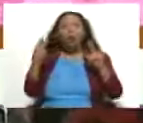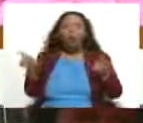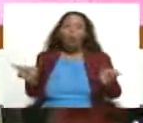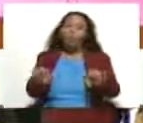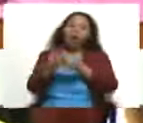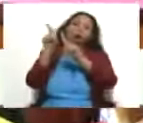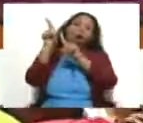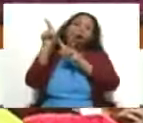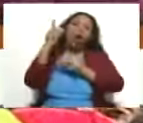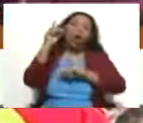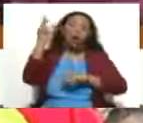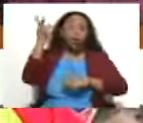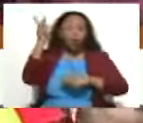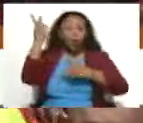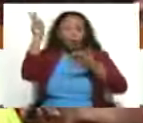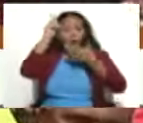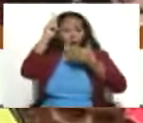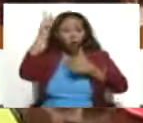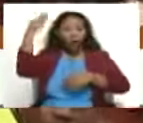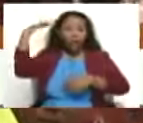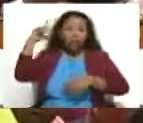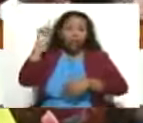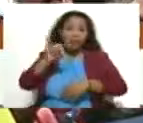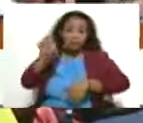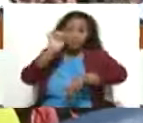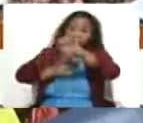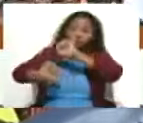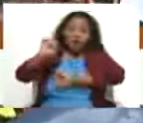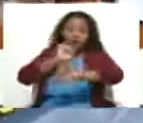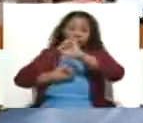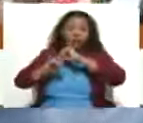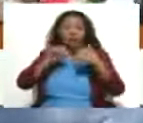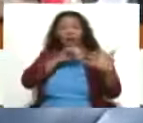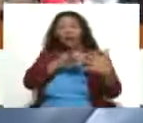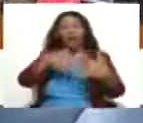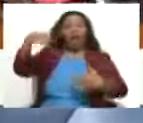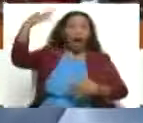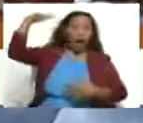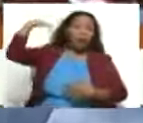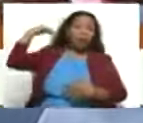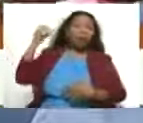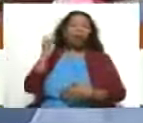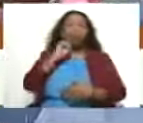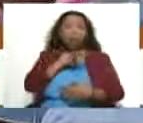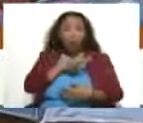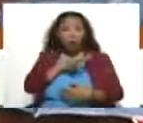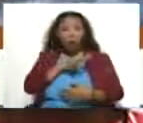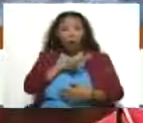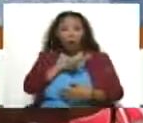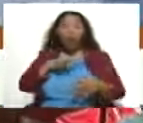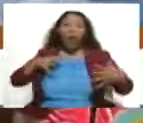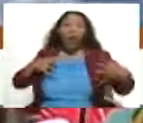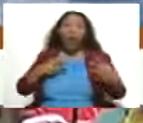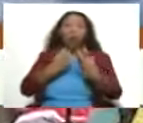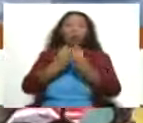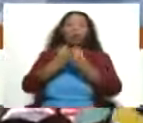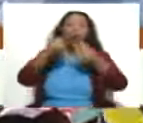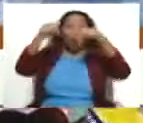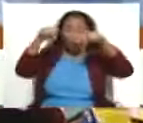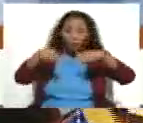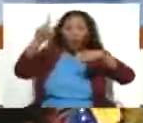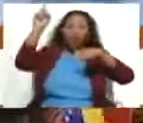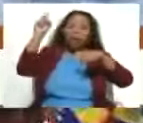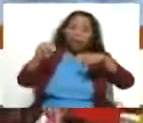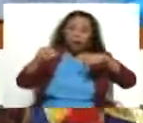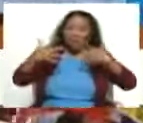nuestros indígenas defendieron nuestro territorio en la batalla de Pagallo, allá en San Antonio Díaz, junto al Esequibo, hoy también